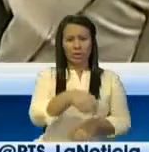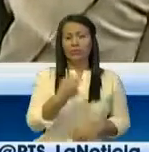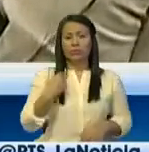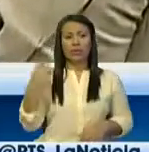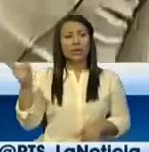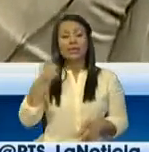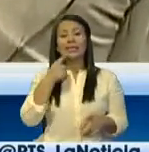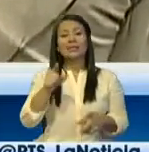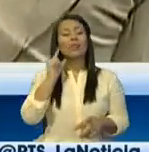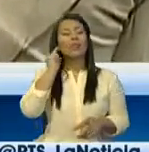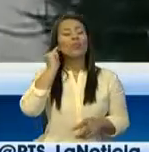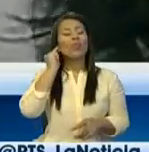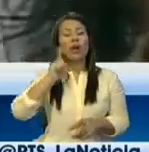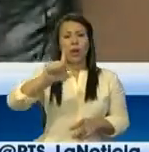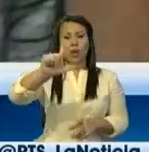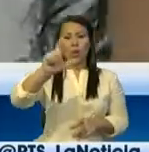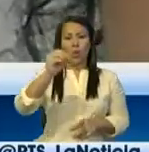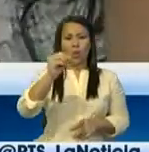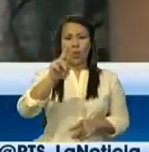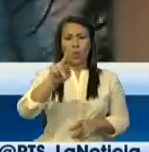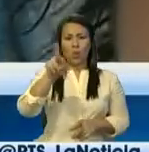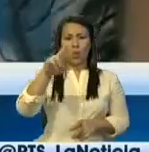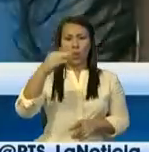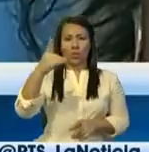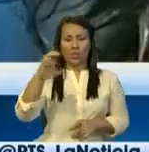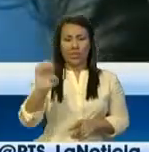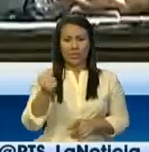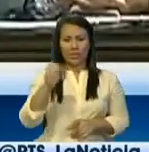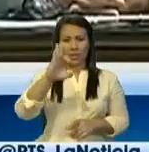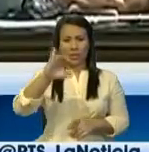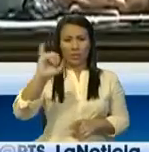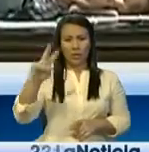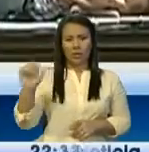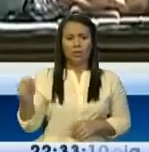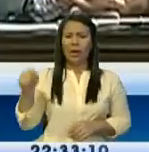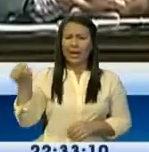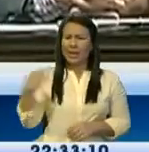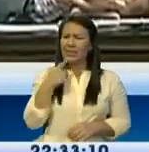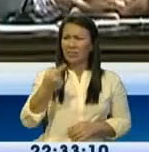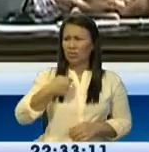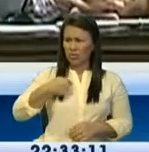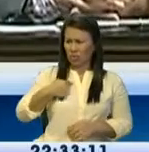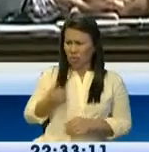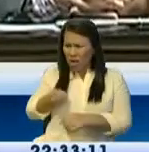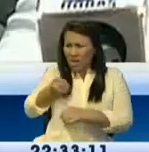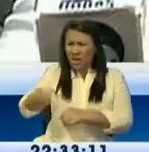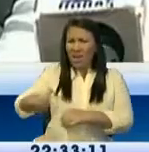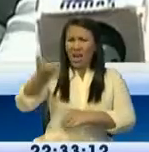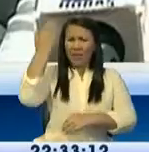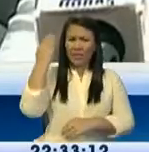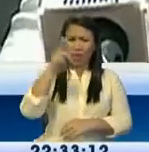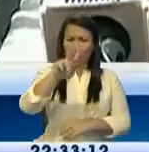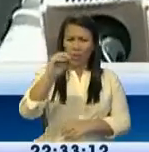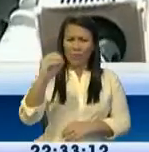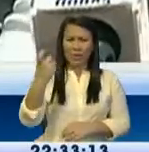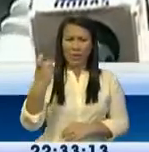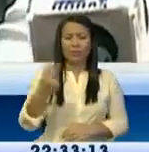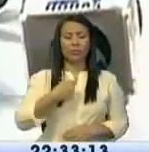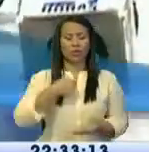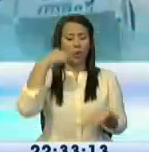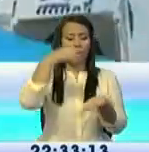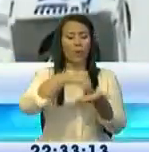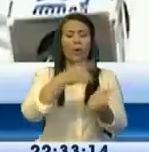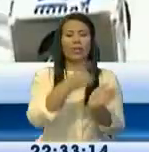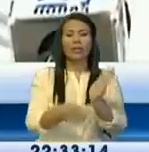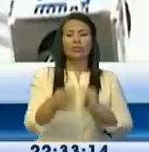miente cuando habla de un supuesto intento de asesinato y agresión, hecho ocurrido en julio de 2011. Lo hago como madre y lo